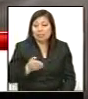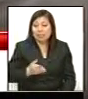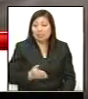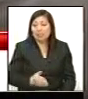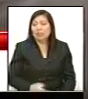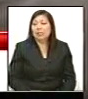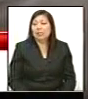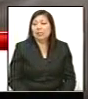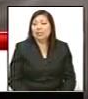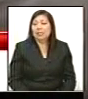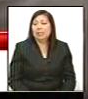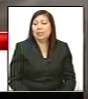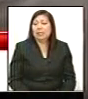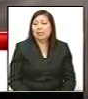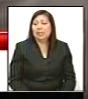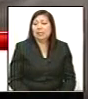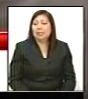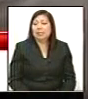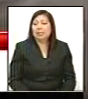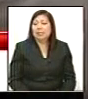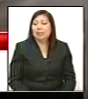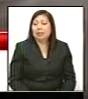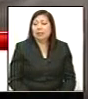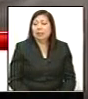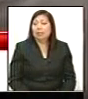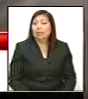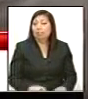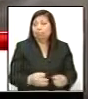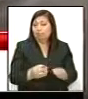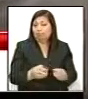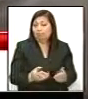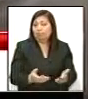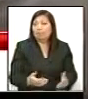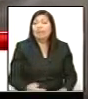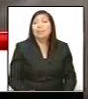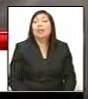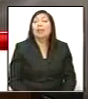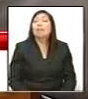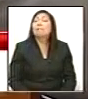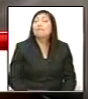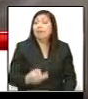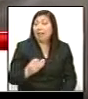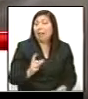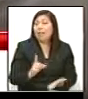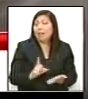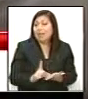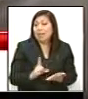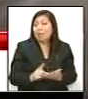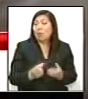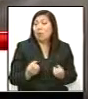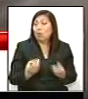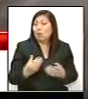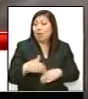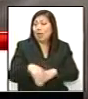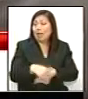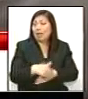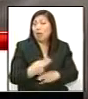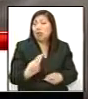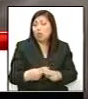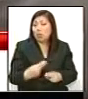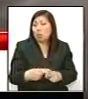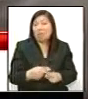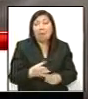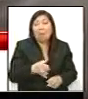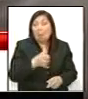Curi. Entonces yo creo, presidente, que el homenaje es justo. Es cierto, en Lima hay muchas calles que tienen nombres que